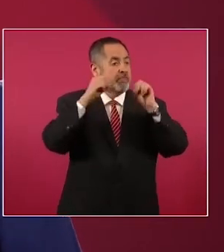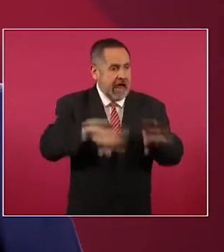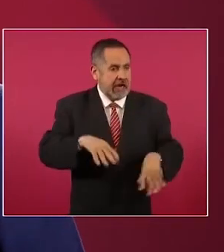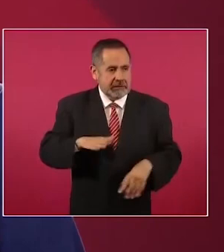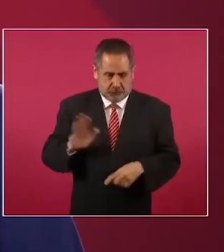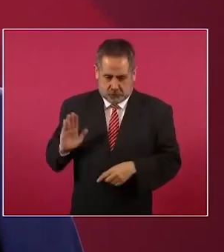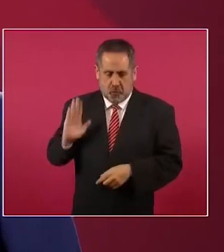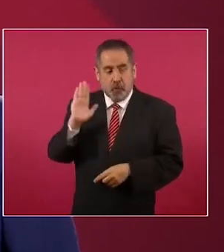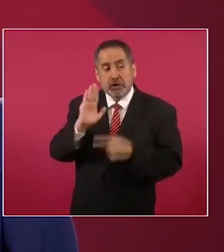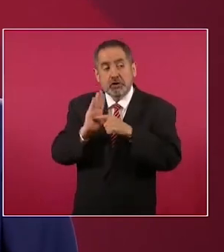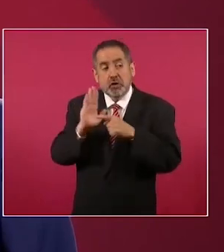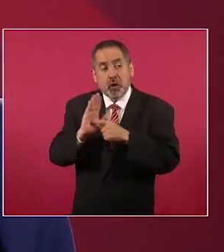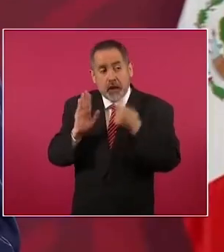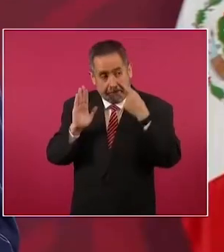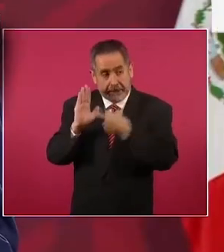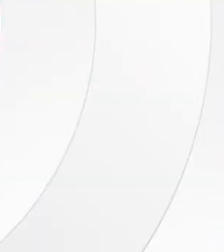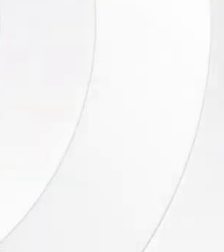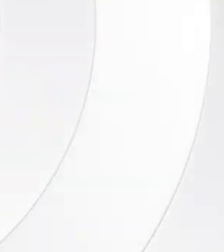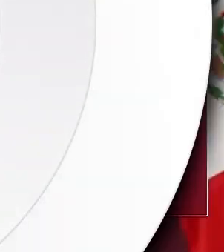le